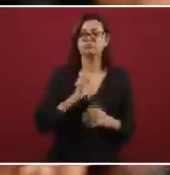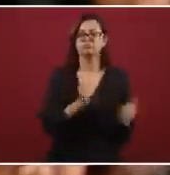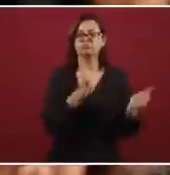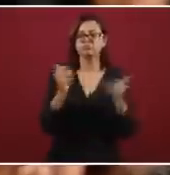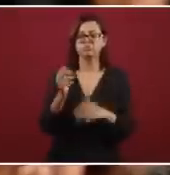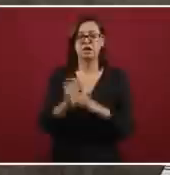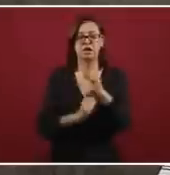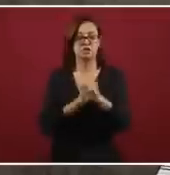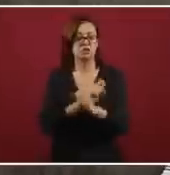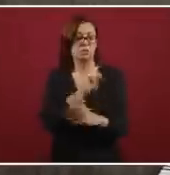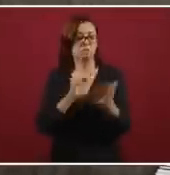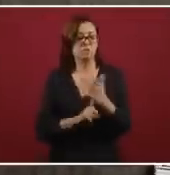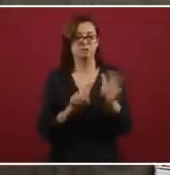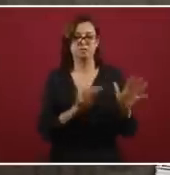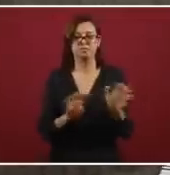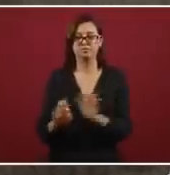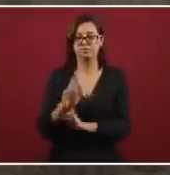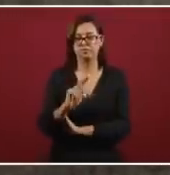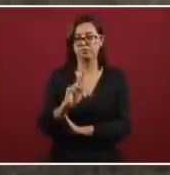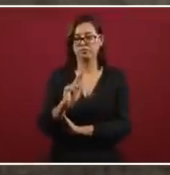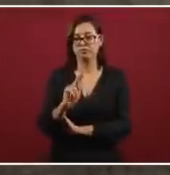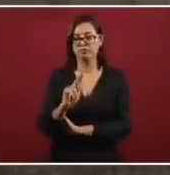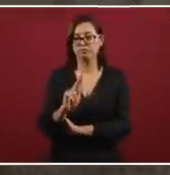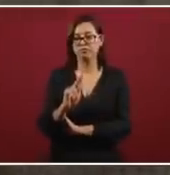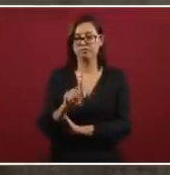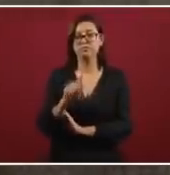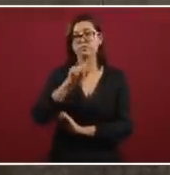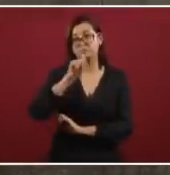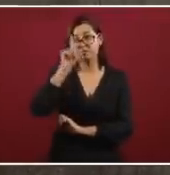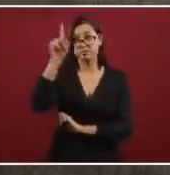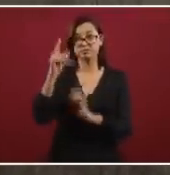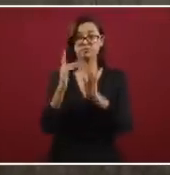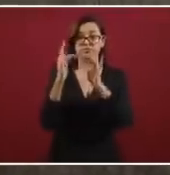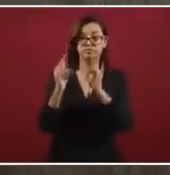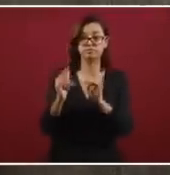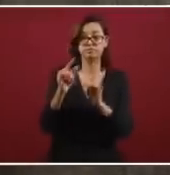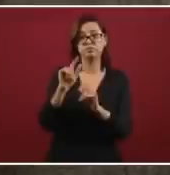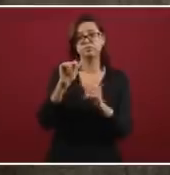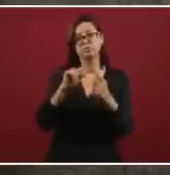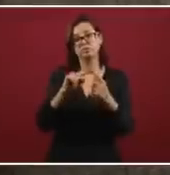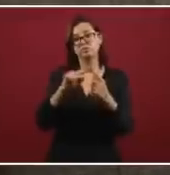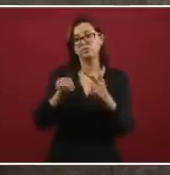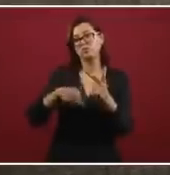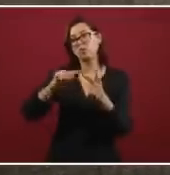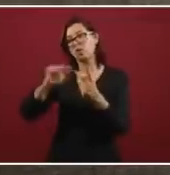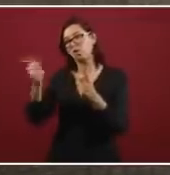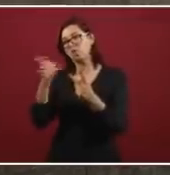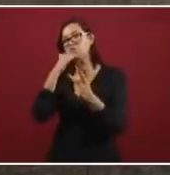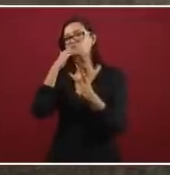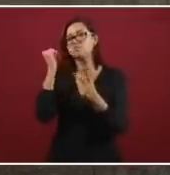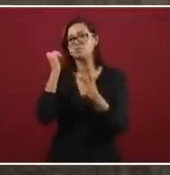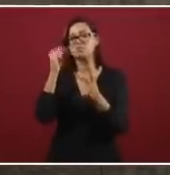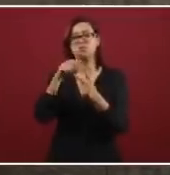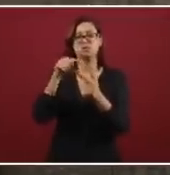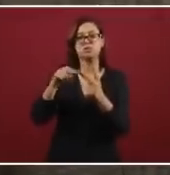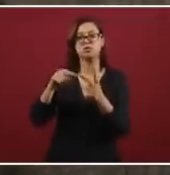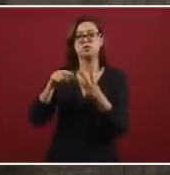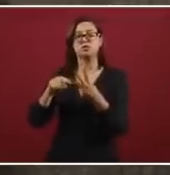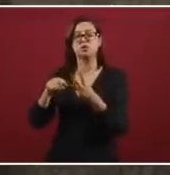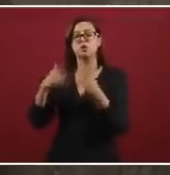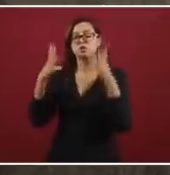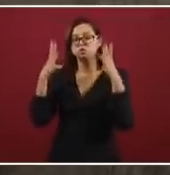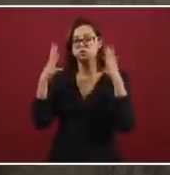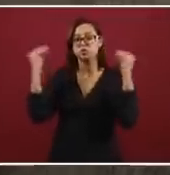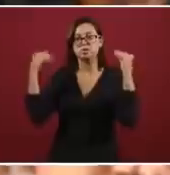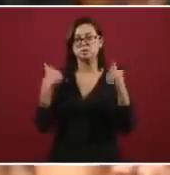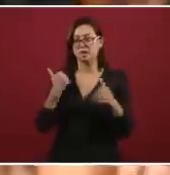En 1980, Giscard d'Estaing en Francia, Schmidt en Alemania, una gira Francia, Alemania, Suecia, Canadá,